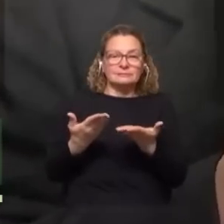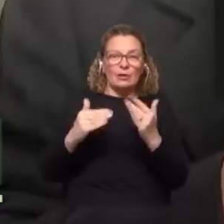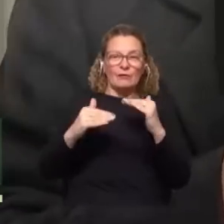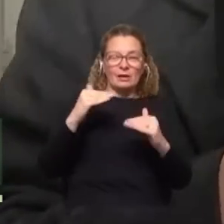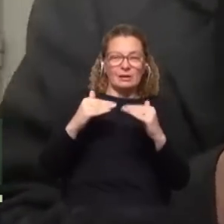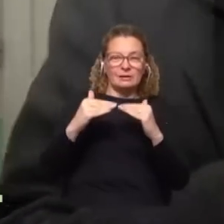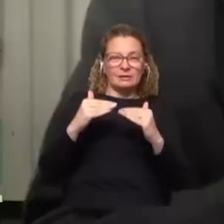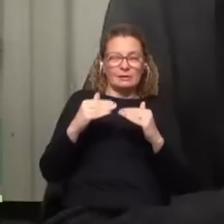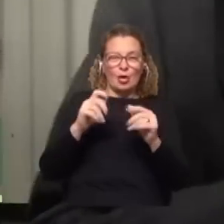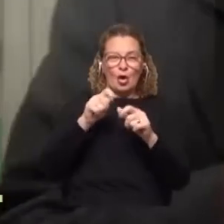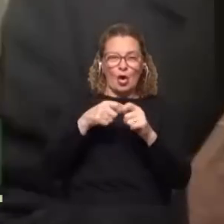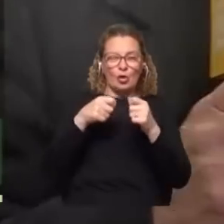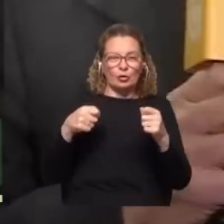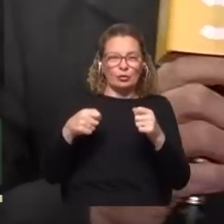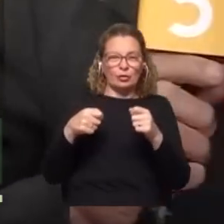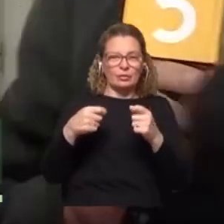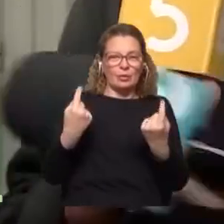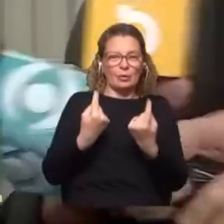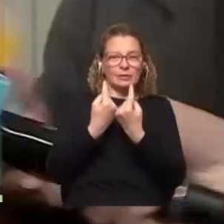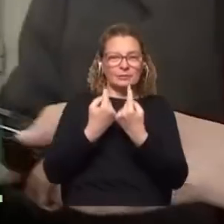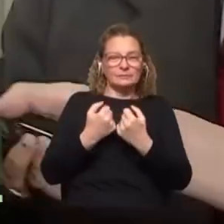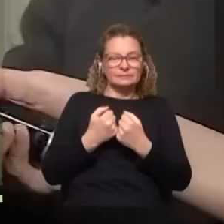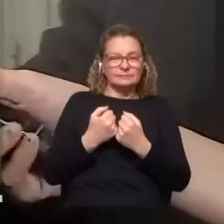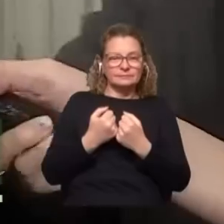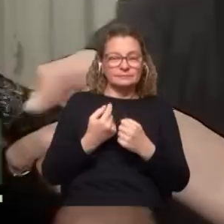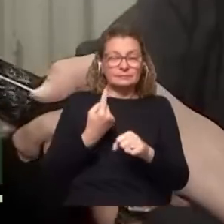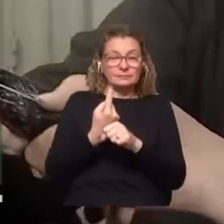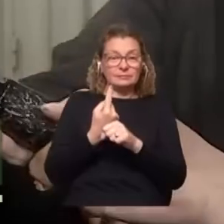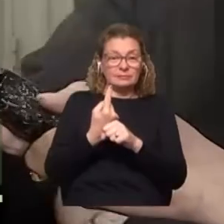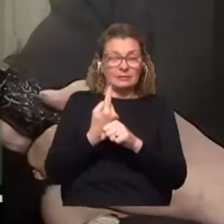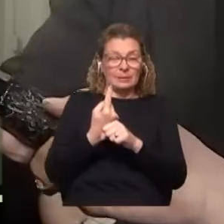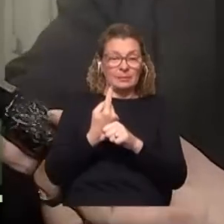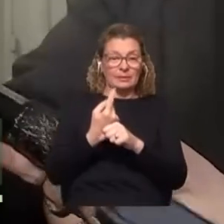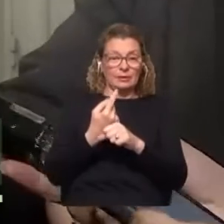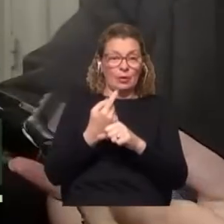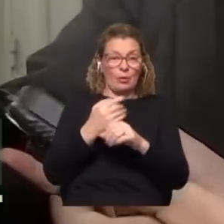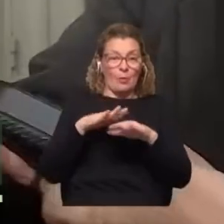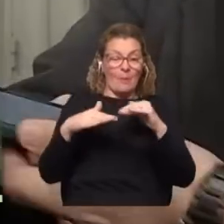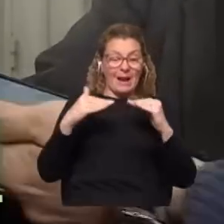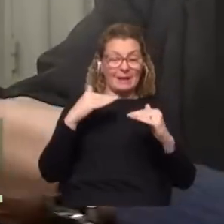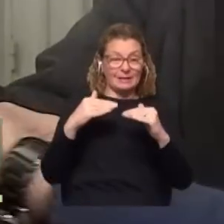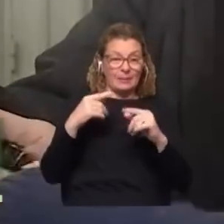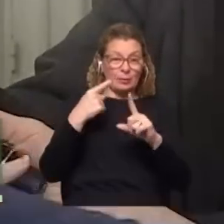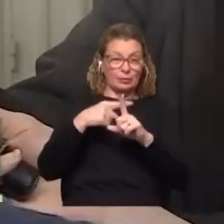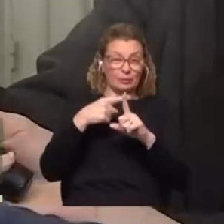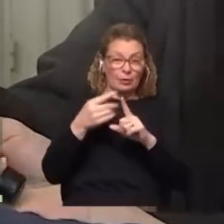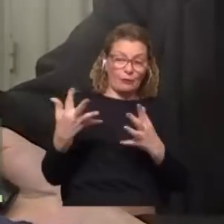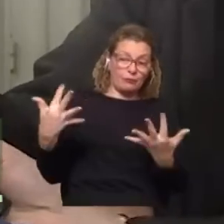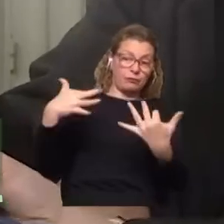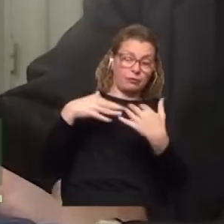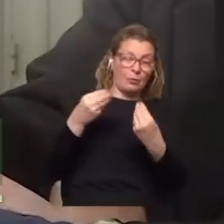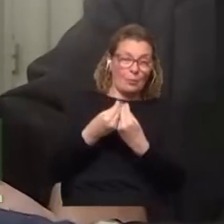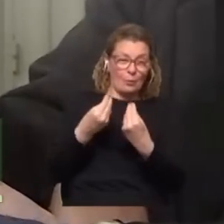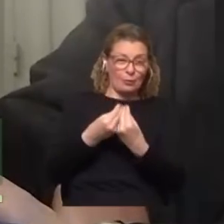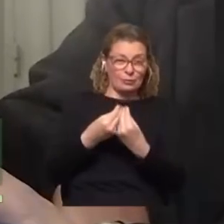el balance de las conclusiones que se saca de este encuentro bueno primero un balance más que positivo la asistencia ha sido masiva